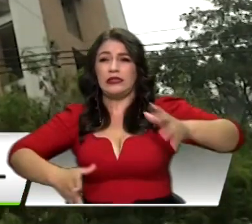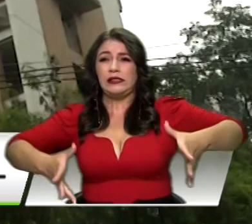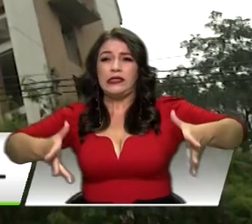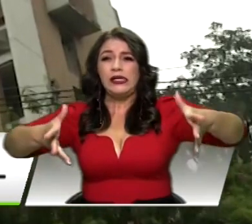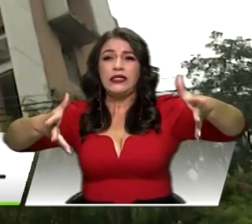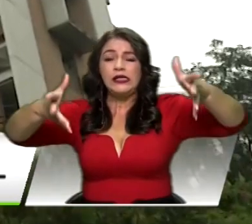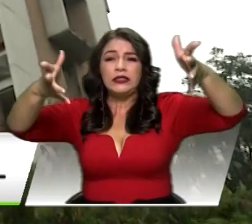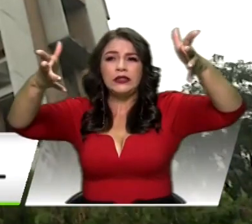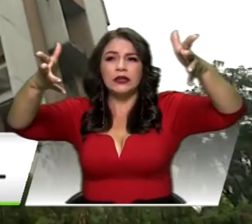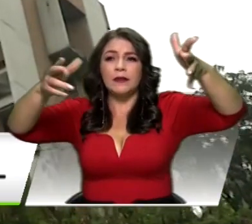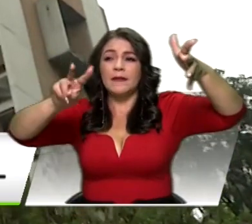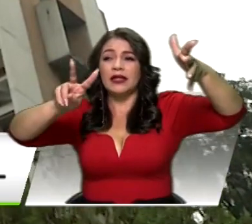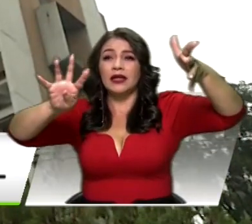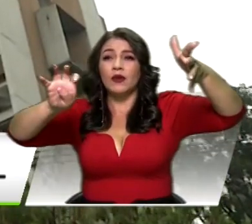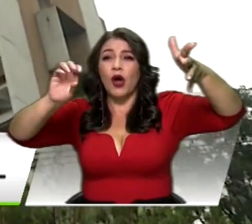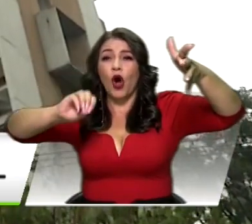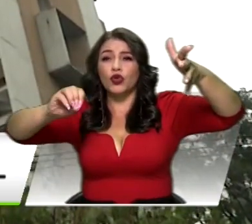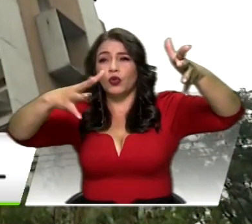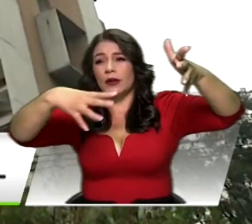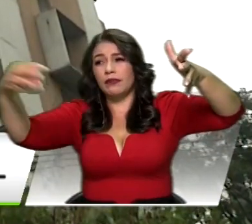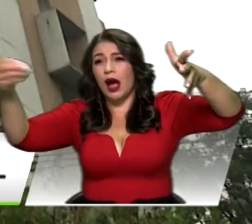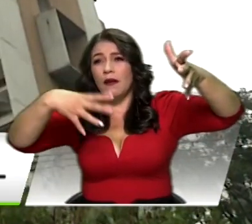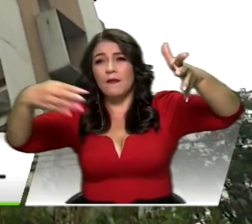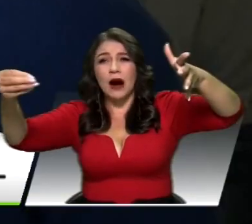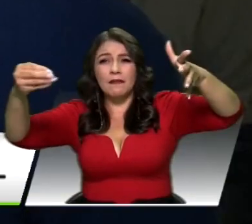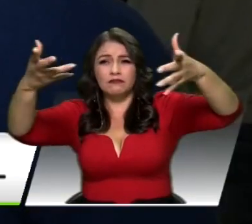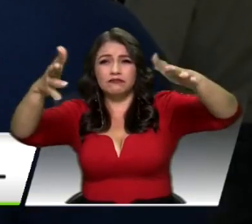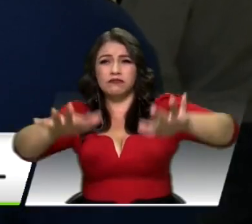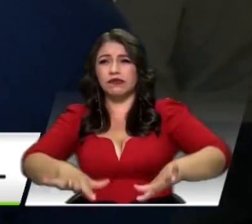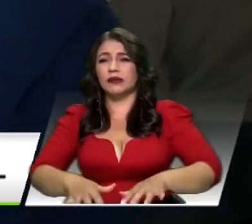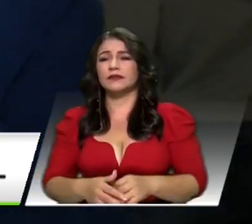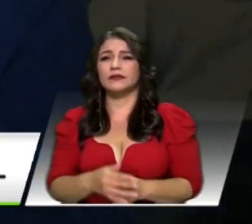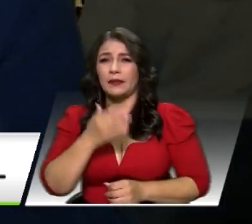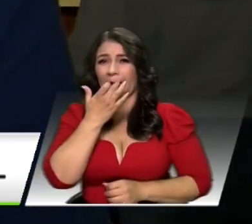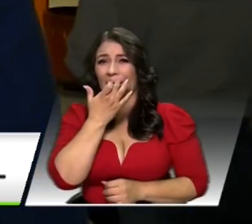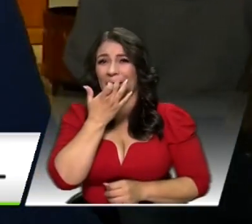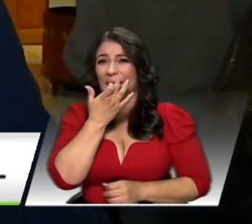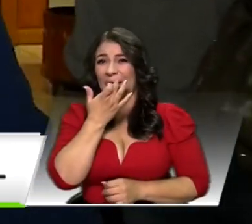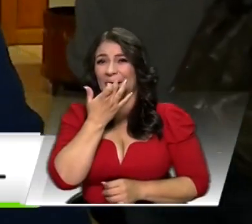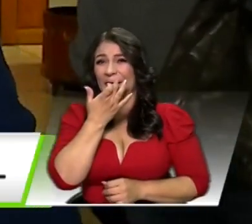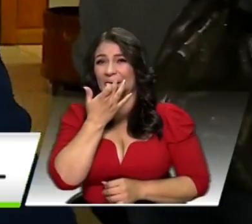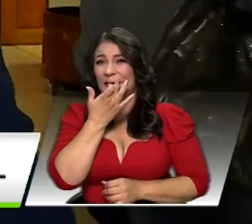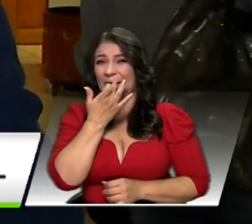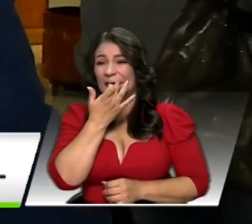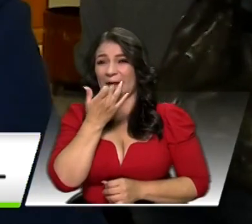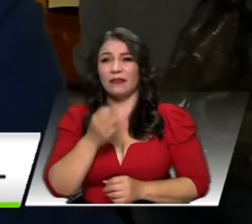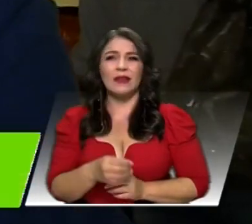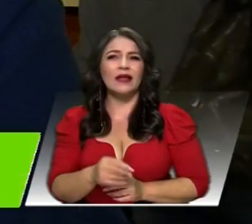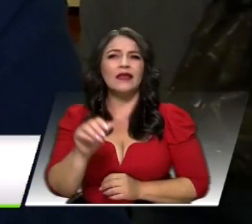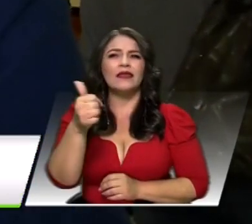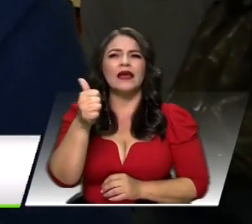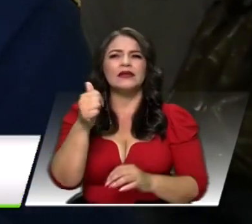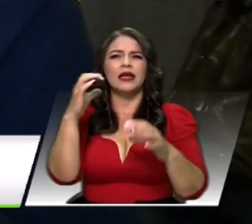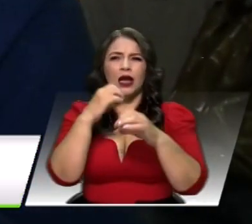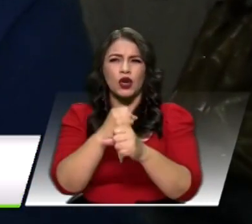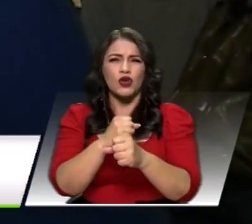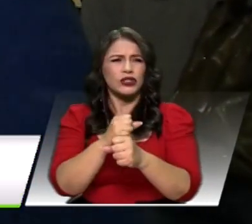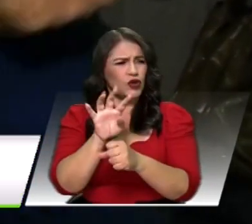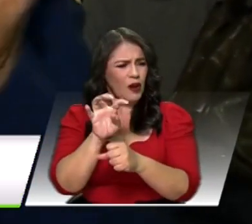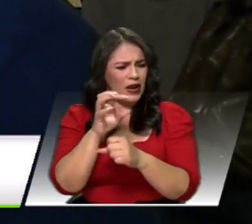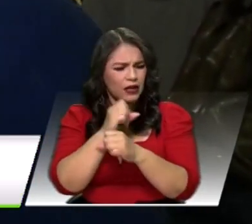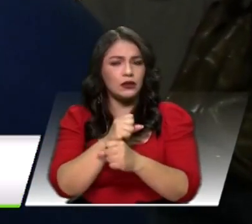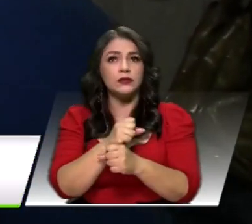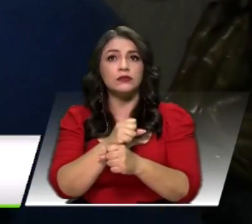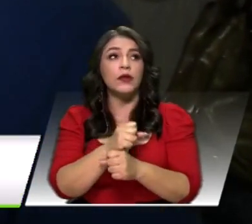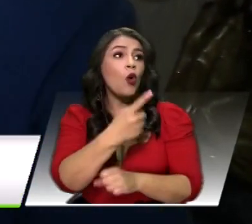el edificio fue evacuado. Nos sacaron a las 10 de la noche, 9 de la noche, nos dijeron